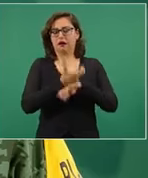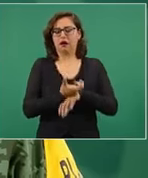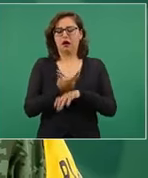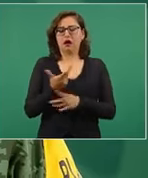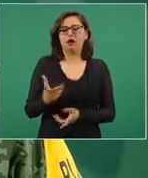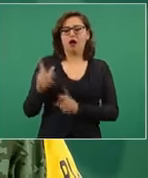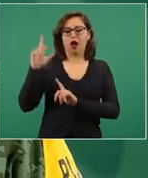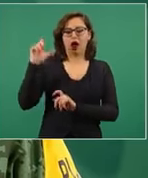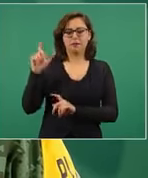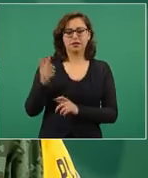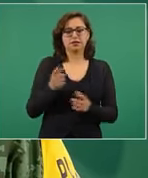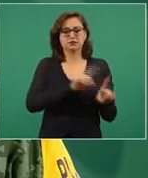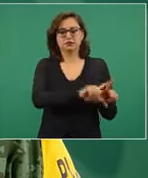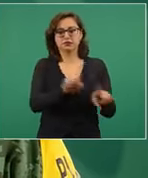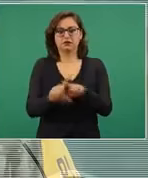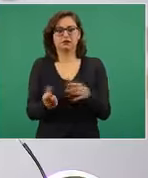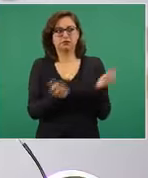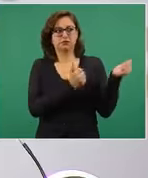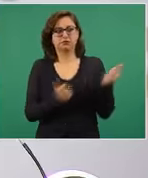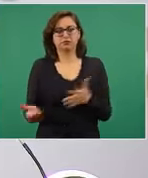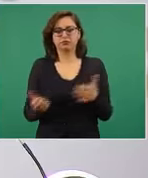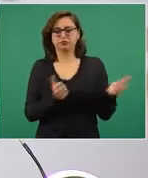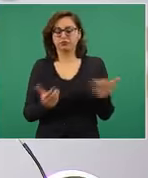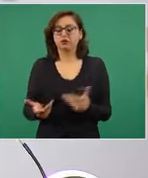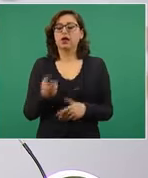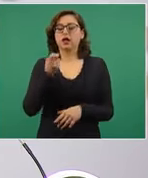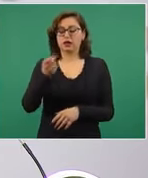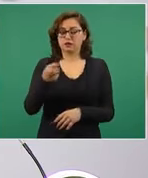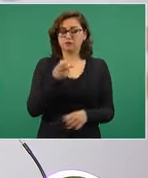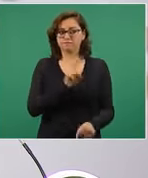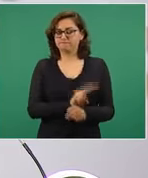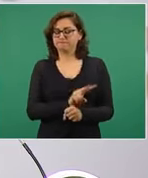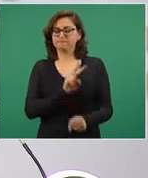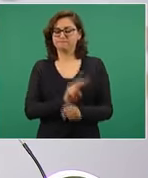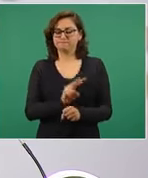actividad importante que todavía no está totalmente,